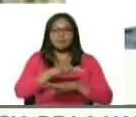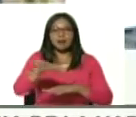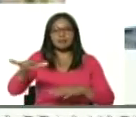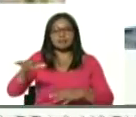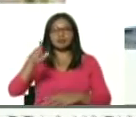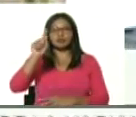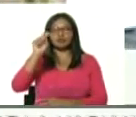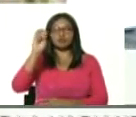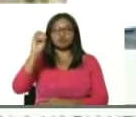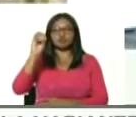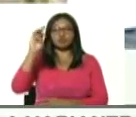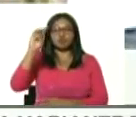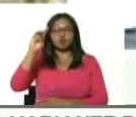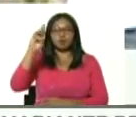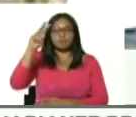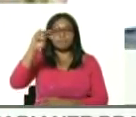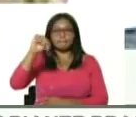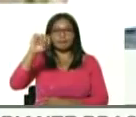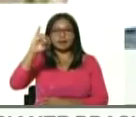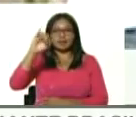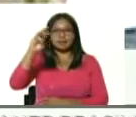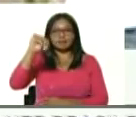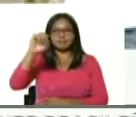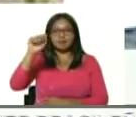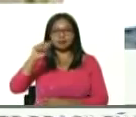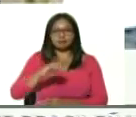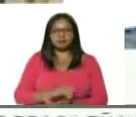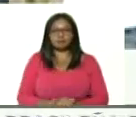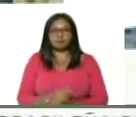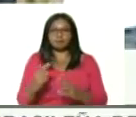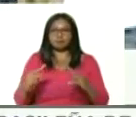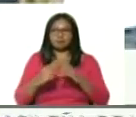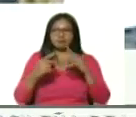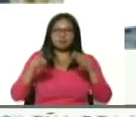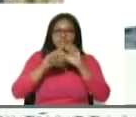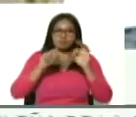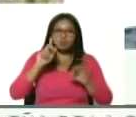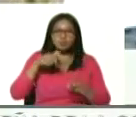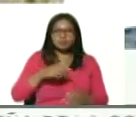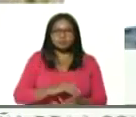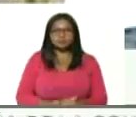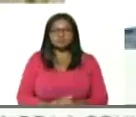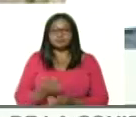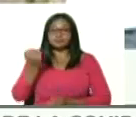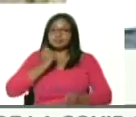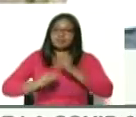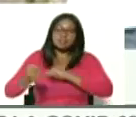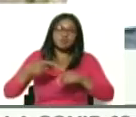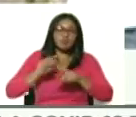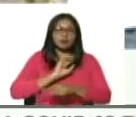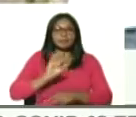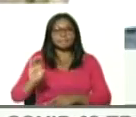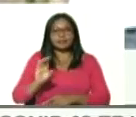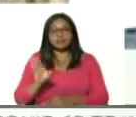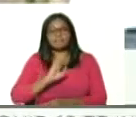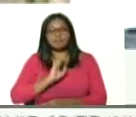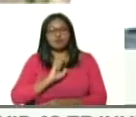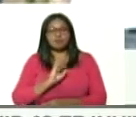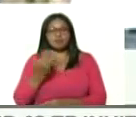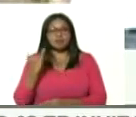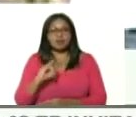y encontrándonos con nuestros antepasados, los Toromaimas, que defendieron esta patria, esta gran patria